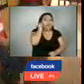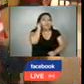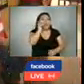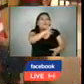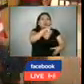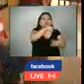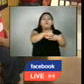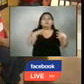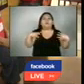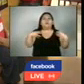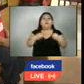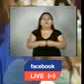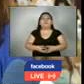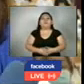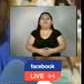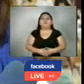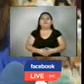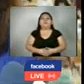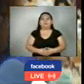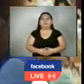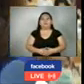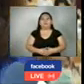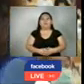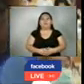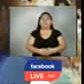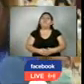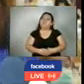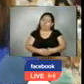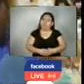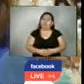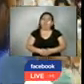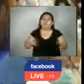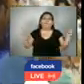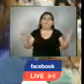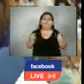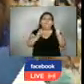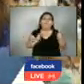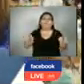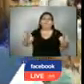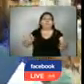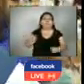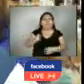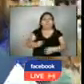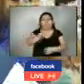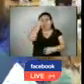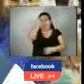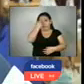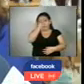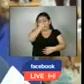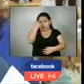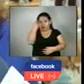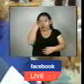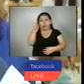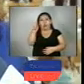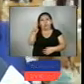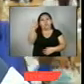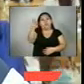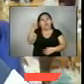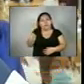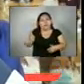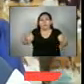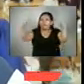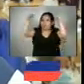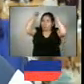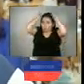ellos en la sociedad. Es una celebración, ¿verdad?, cristiana, y se celebra el Día de Reyes Magos.